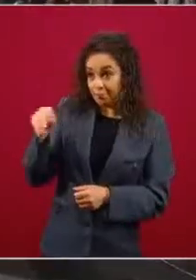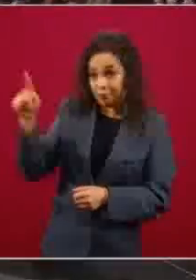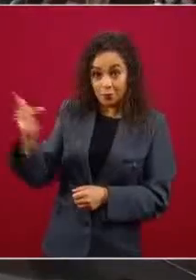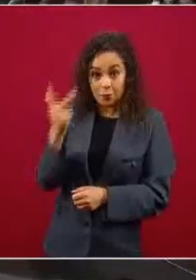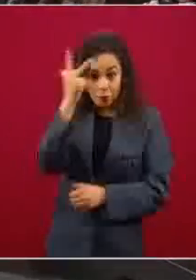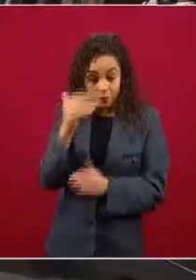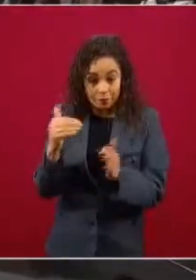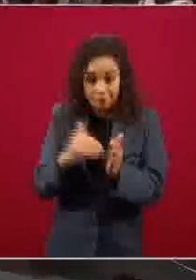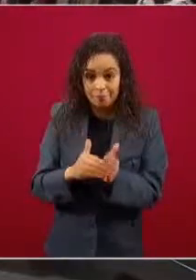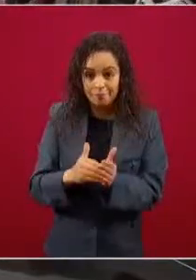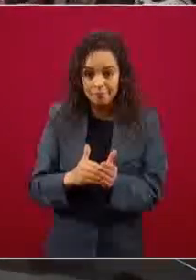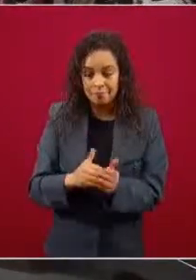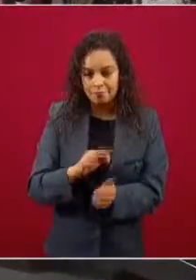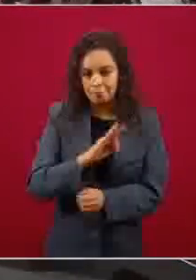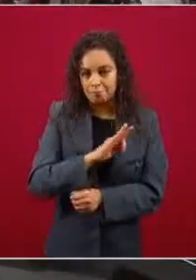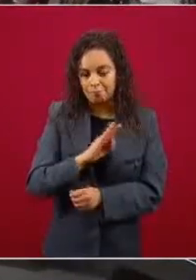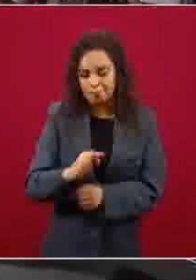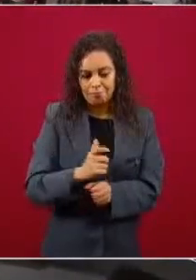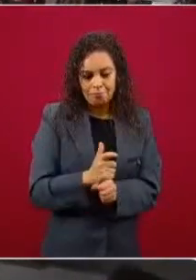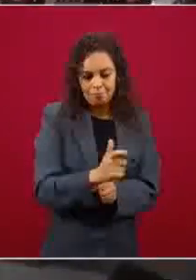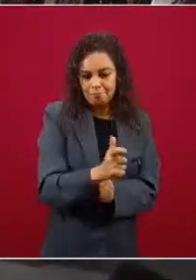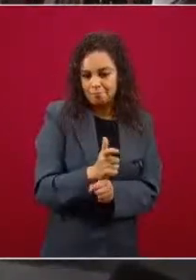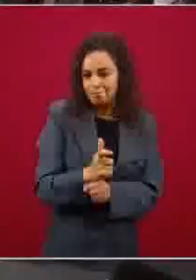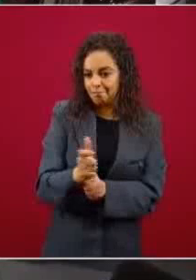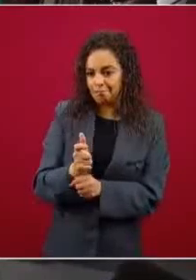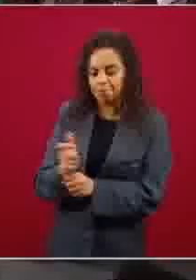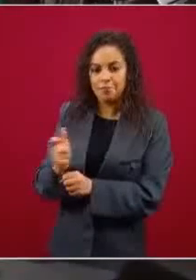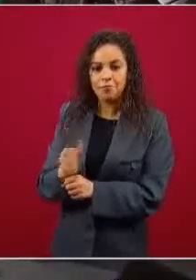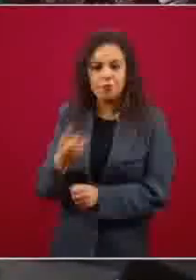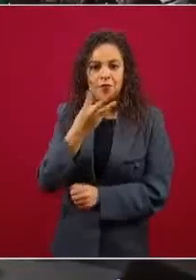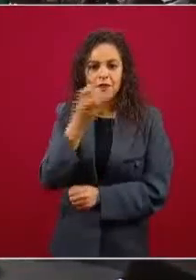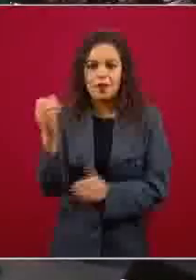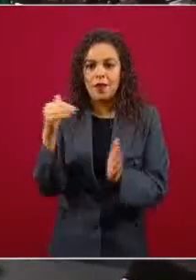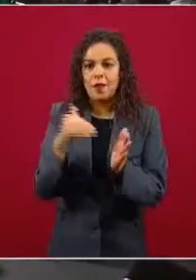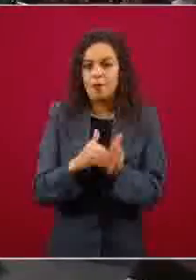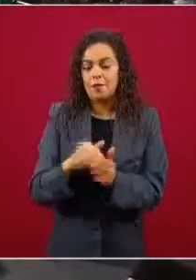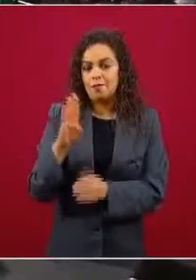se pagan las 300,000 becas